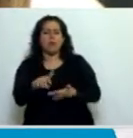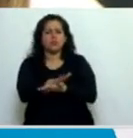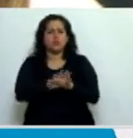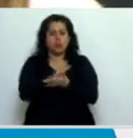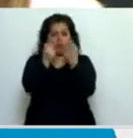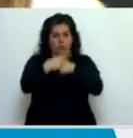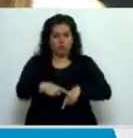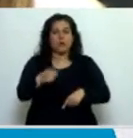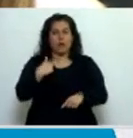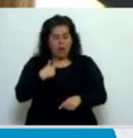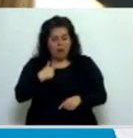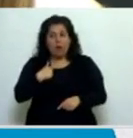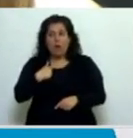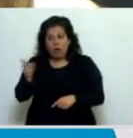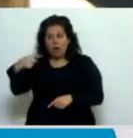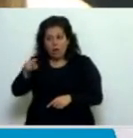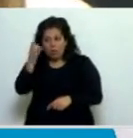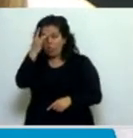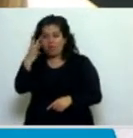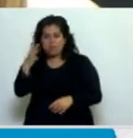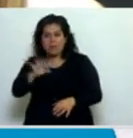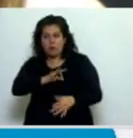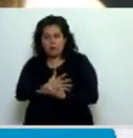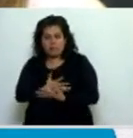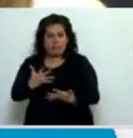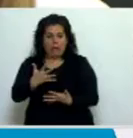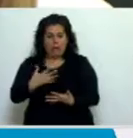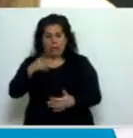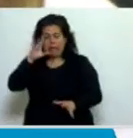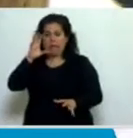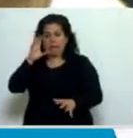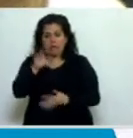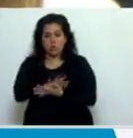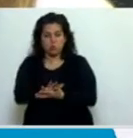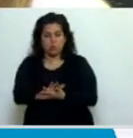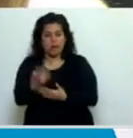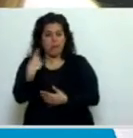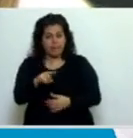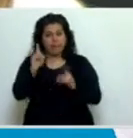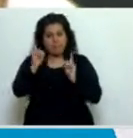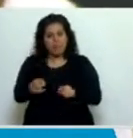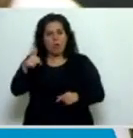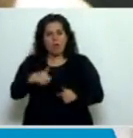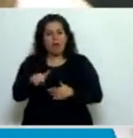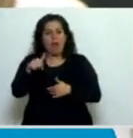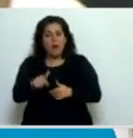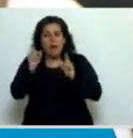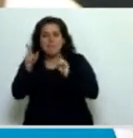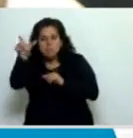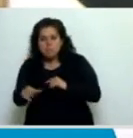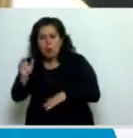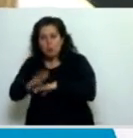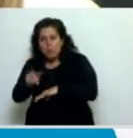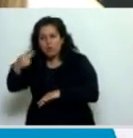se han acordado de reparar 12 años tarde, digamos, y tal vez no estaría malo pensando que están reparando el daño que ellos mismos